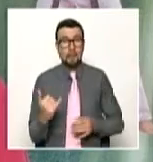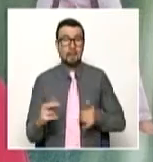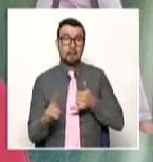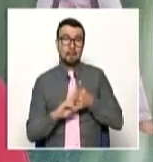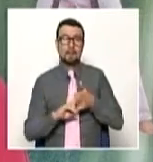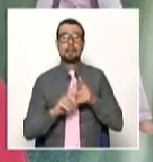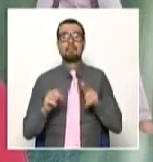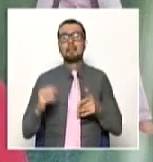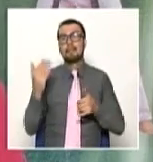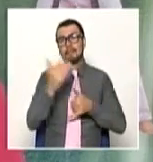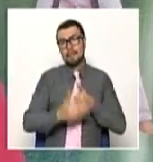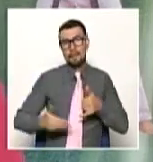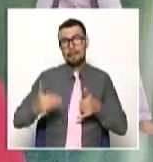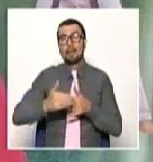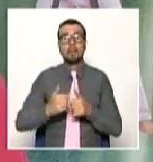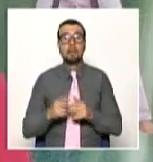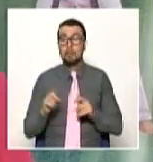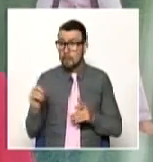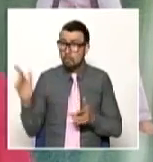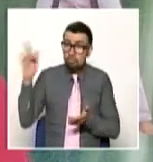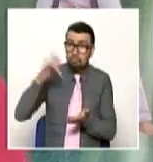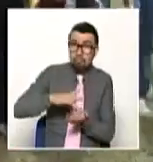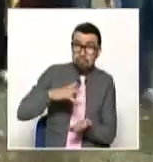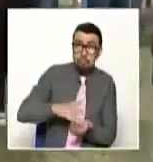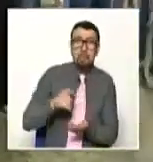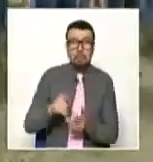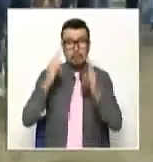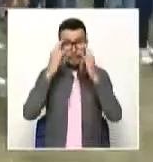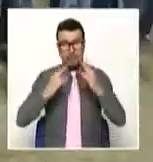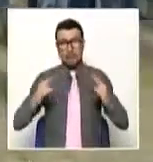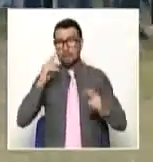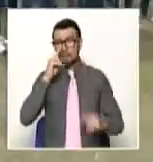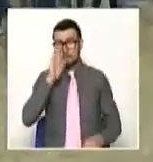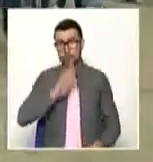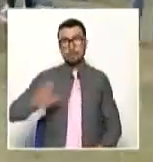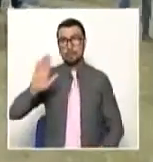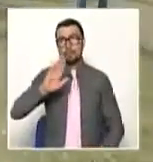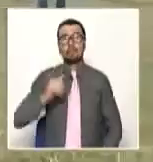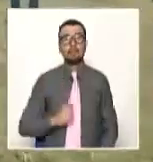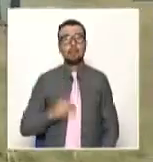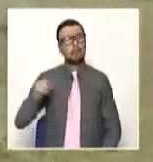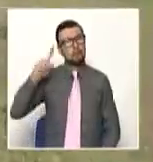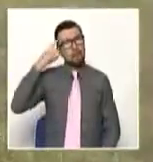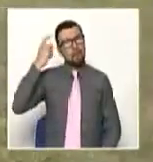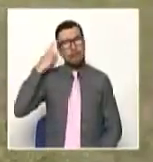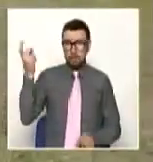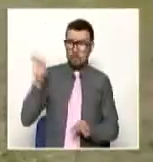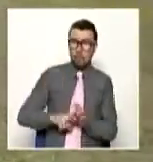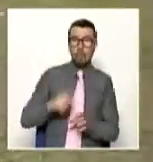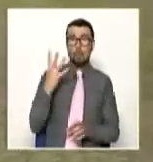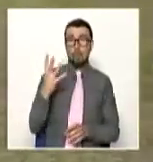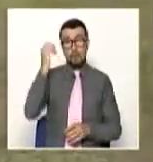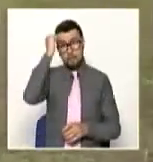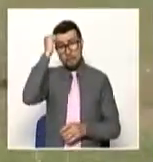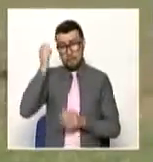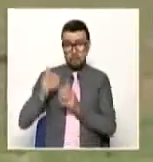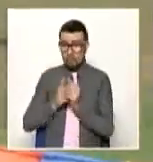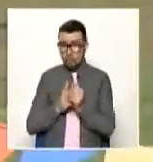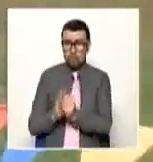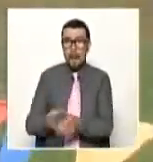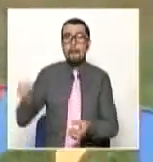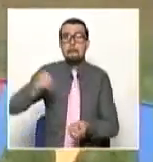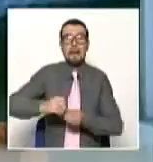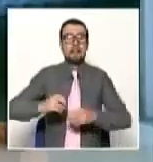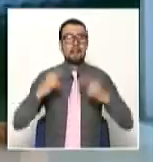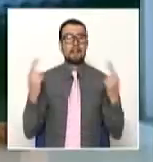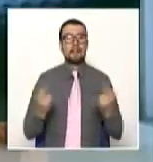nivel departamental, y obviamente a tener la asistencia al Campamento Nacional. La gobernación va a contratar a 4 monitores para fortalecer la recreación en todas